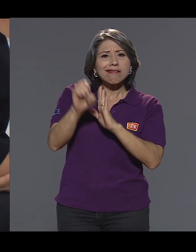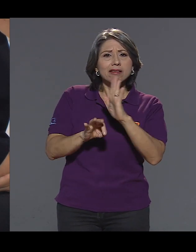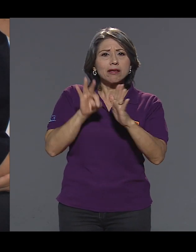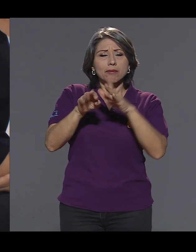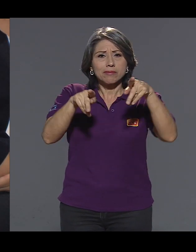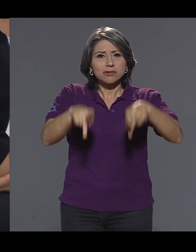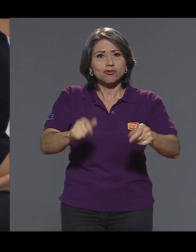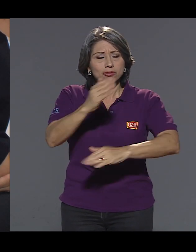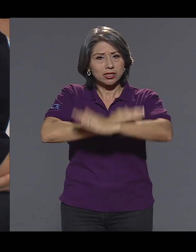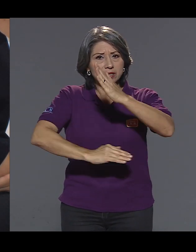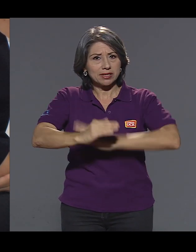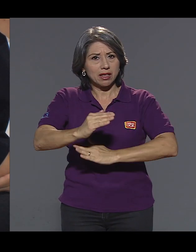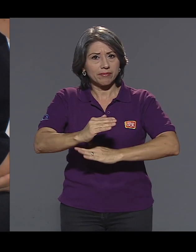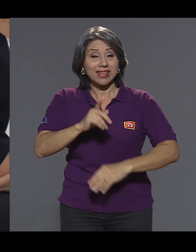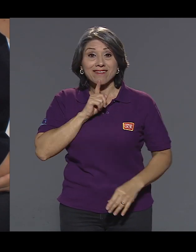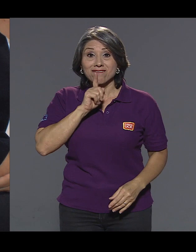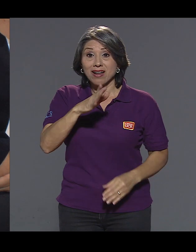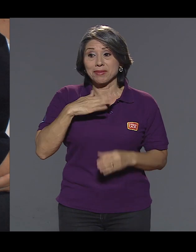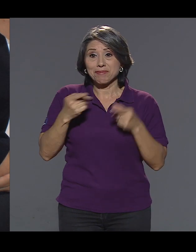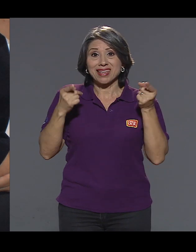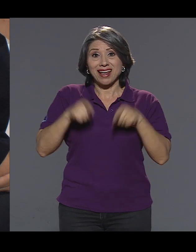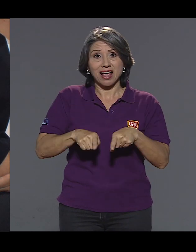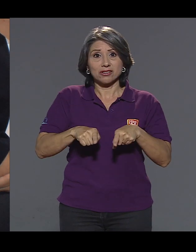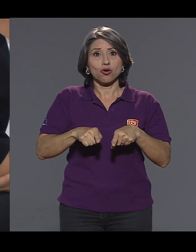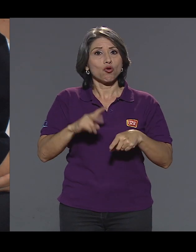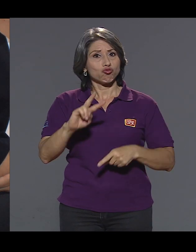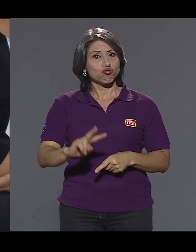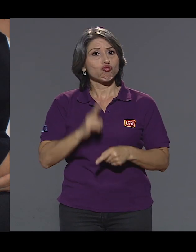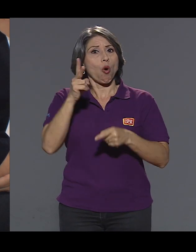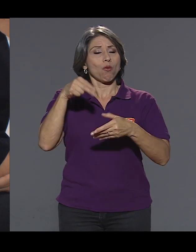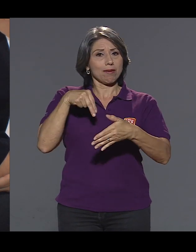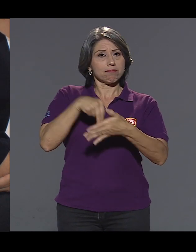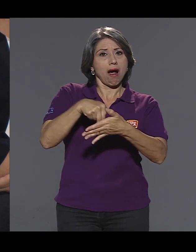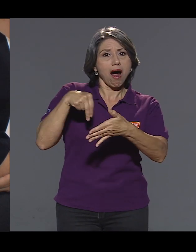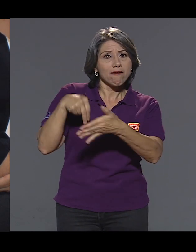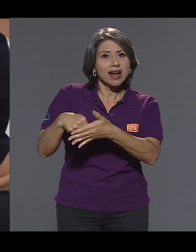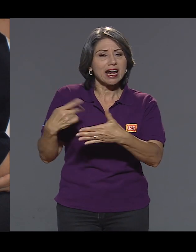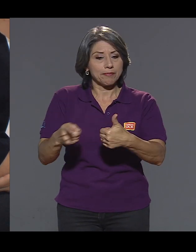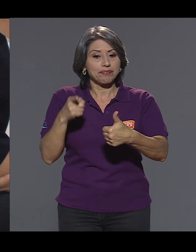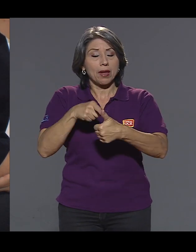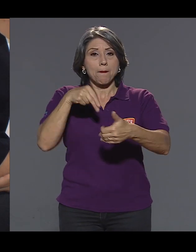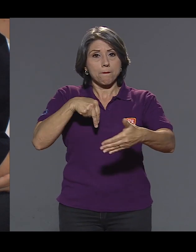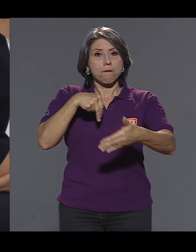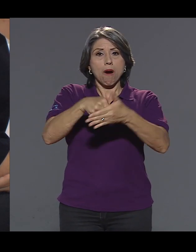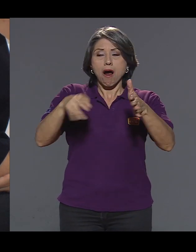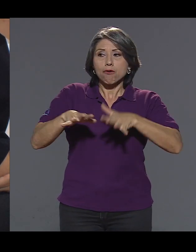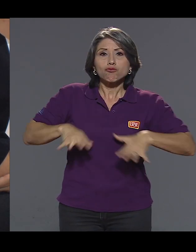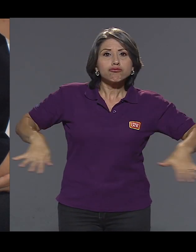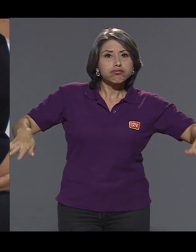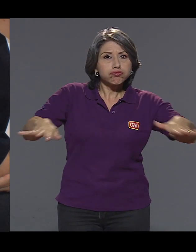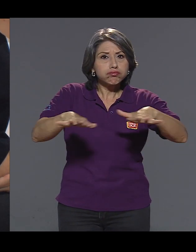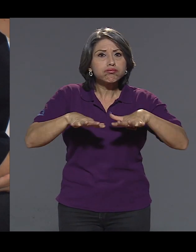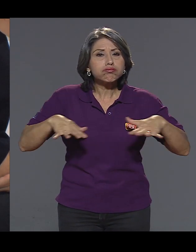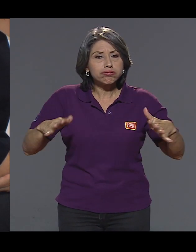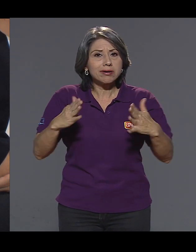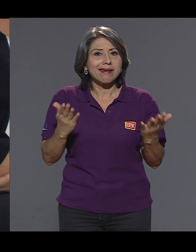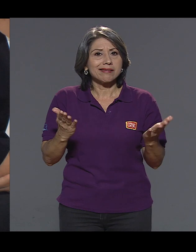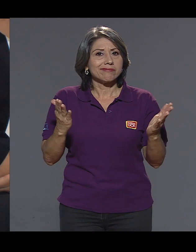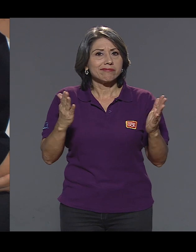Entonces realmente en mi caso es doble barrera porque es tanto la barrera del entorno físico, del